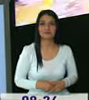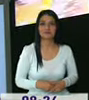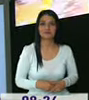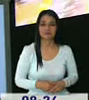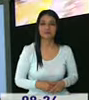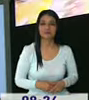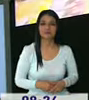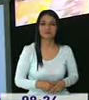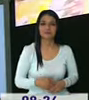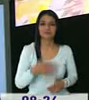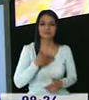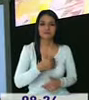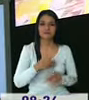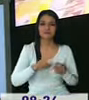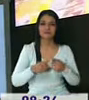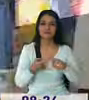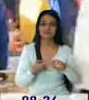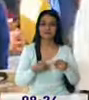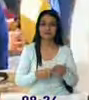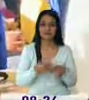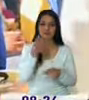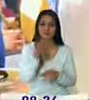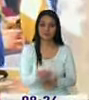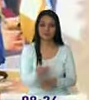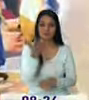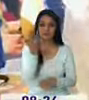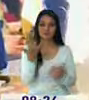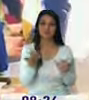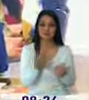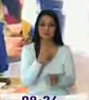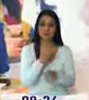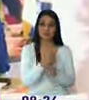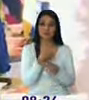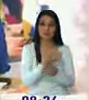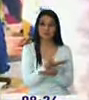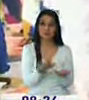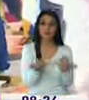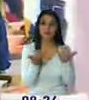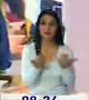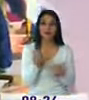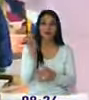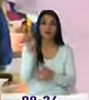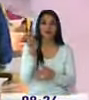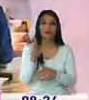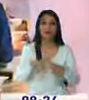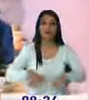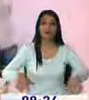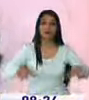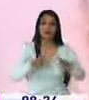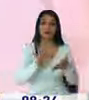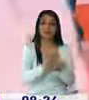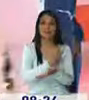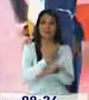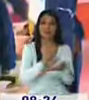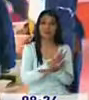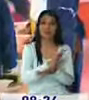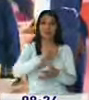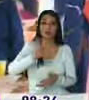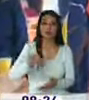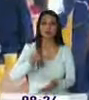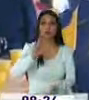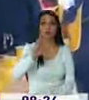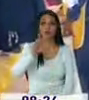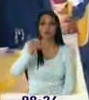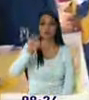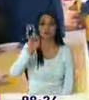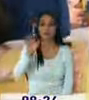Hola, ¿qué tal amigos televidentes en estudios? Muy buenos días. En efecto, les contamos que hoy viernes nos encontramos en la unidad educativa Julio Moreno. Y es que el